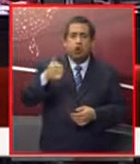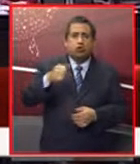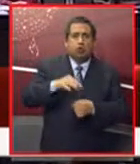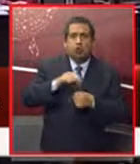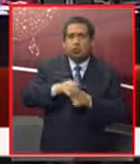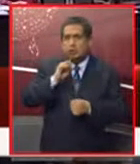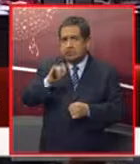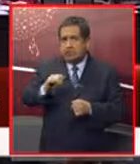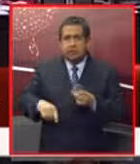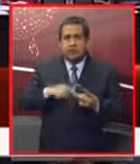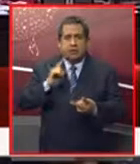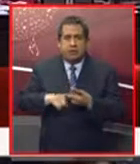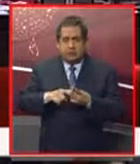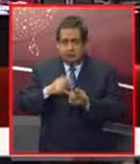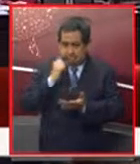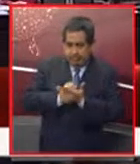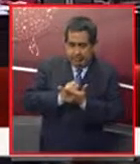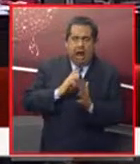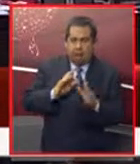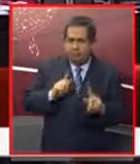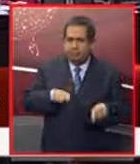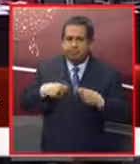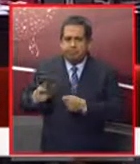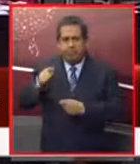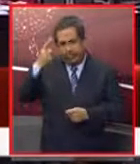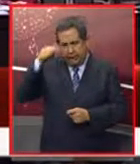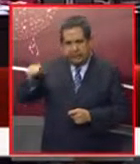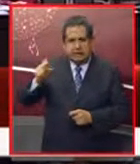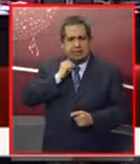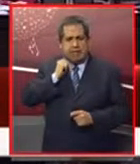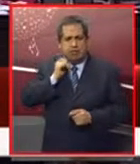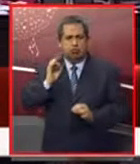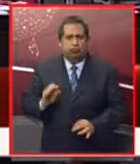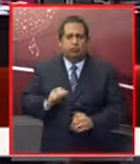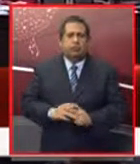favor y se devolvió con modificaciones al Senado de la República.